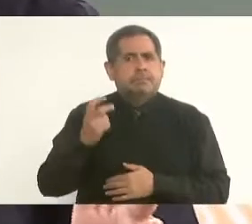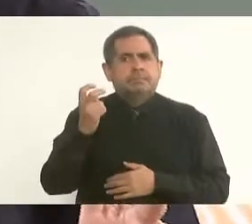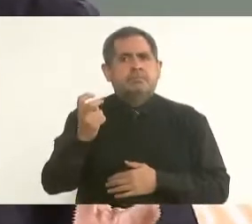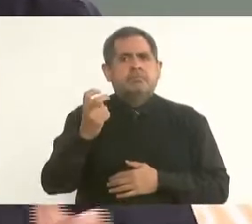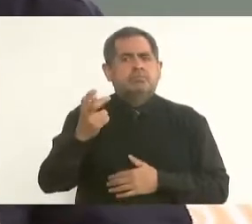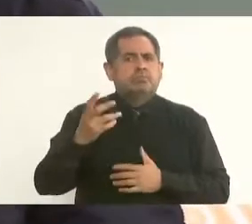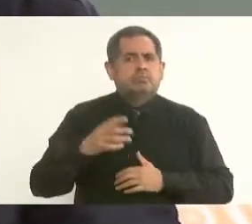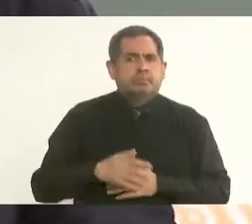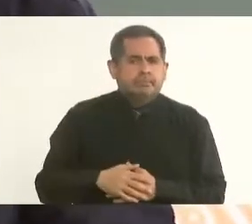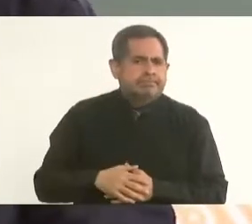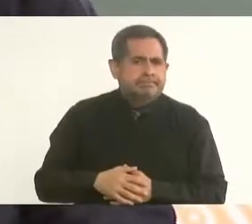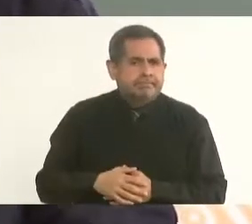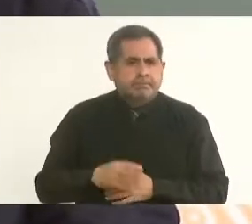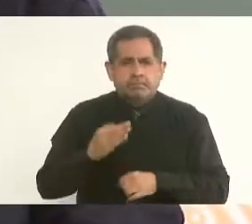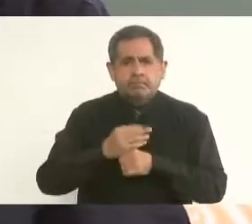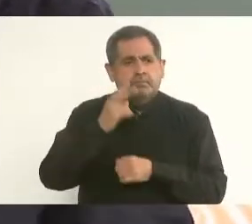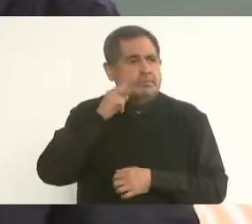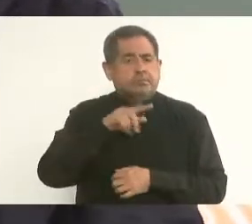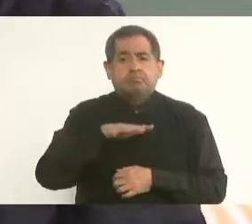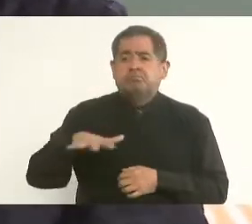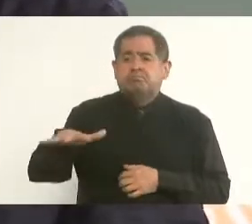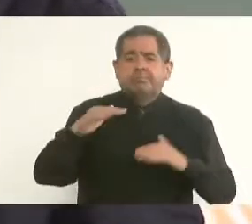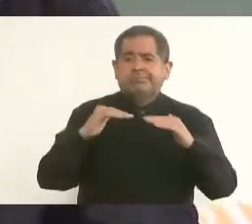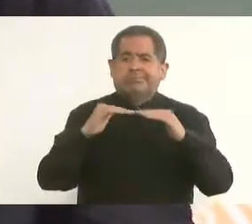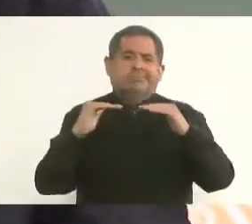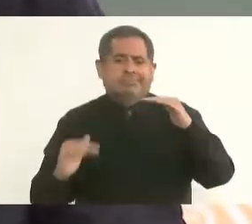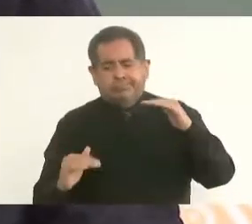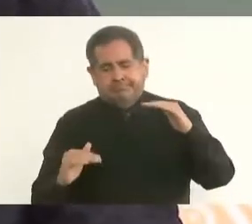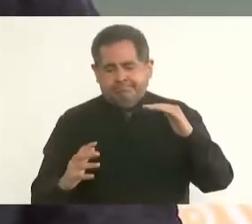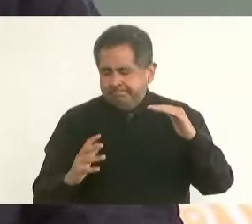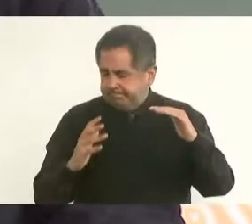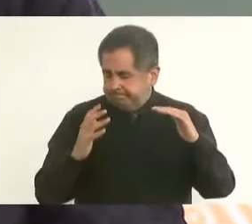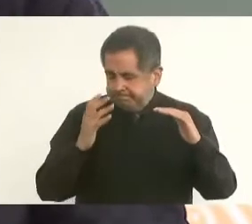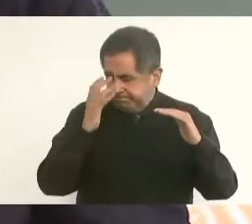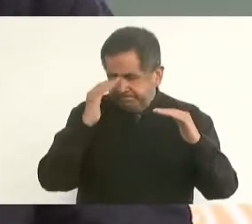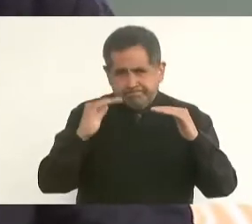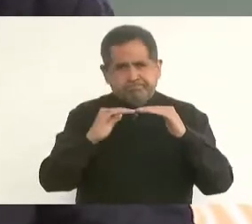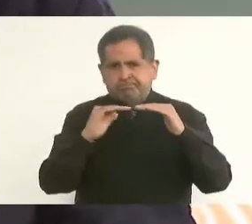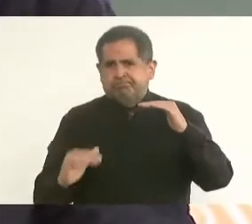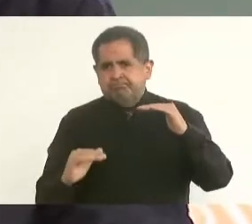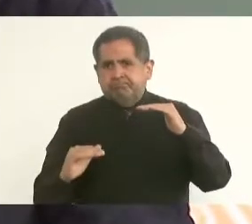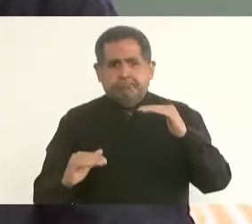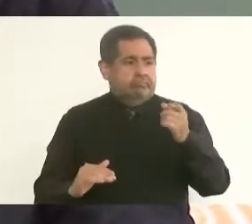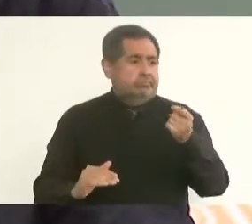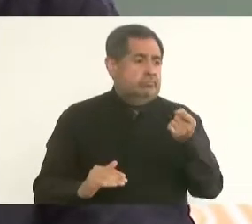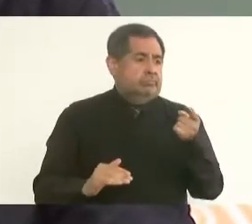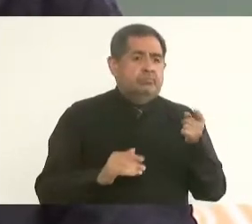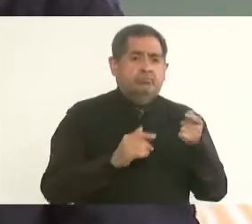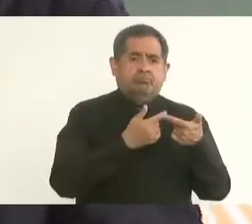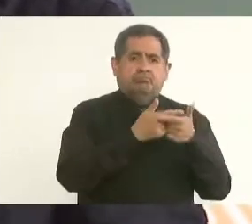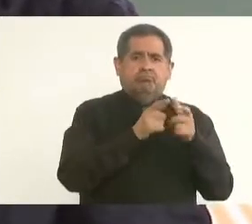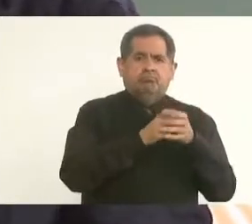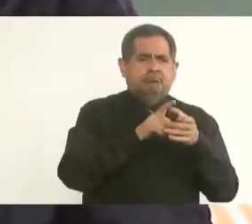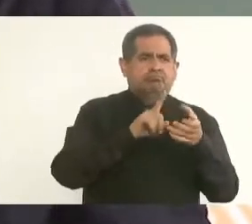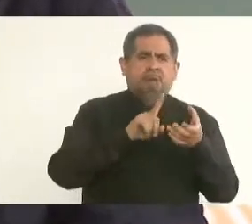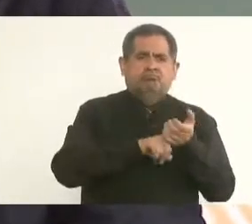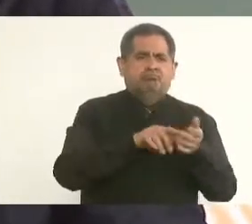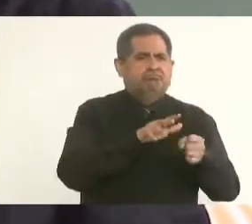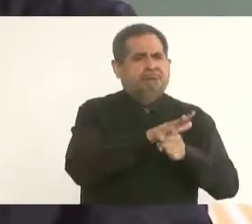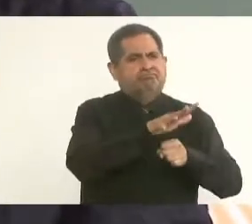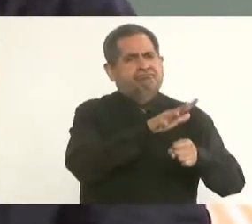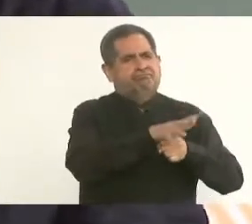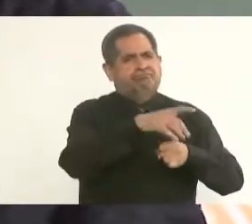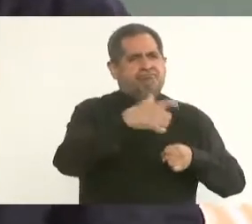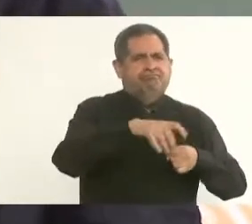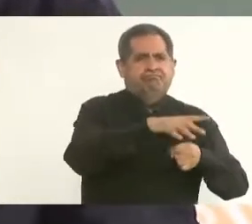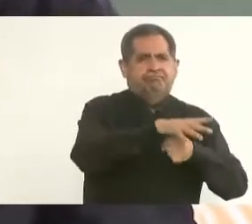la desigualdad monstruosa que existe, de que unos cuantos, una minoría, lo tiene todo y la